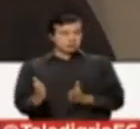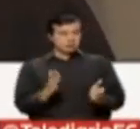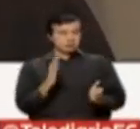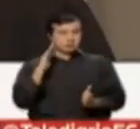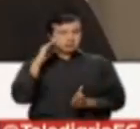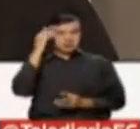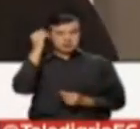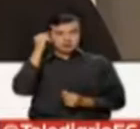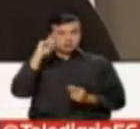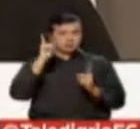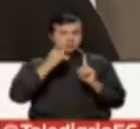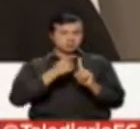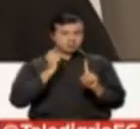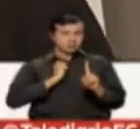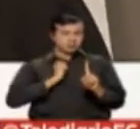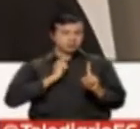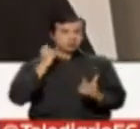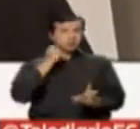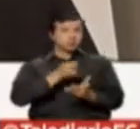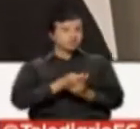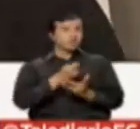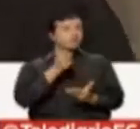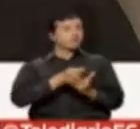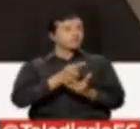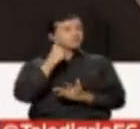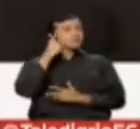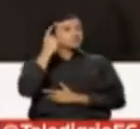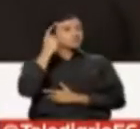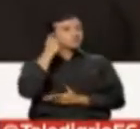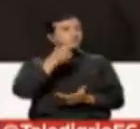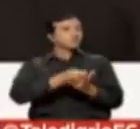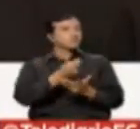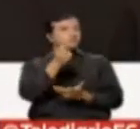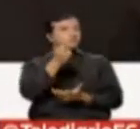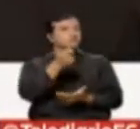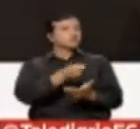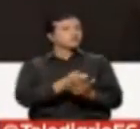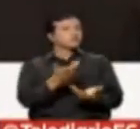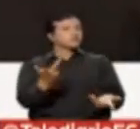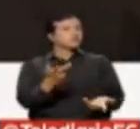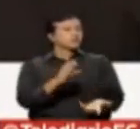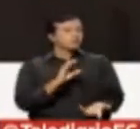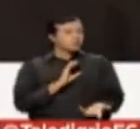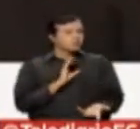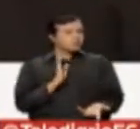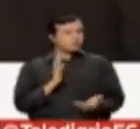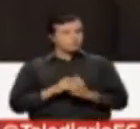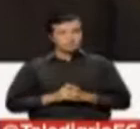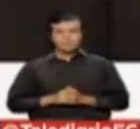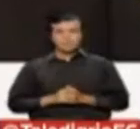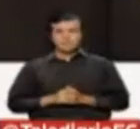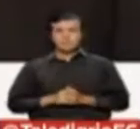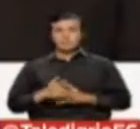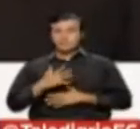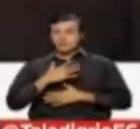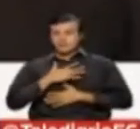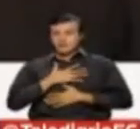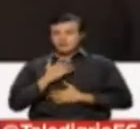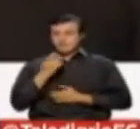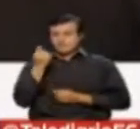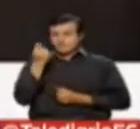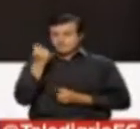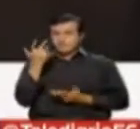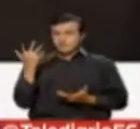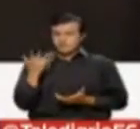que vas a gastar tu primer sueldo cuáles son tus sueños para poder invertir esa platita que te has ganado con mucho esfuerzo con esa